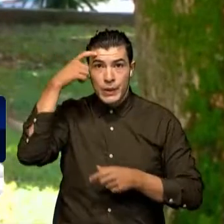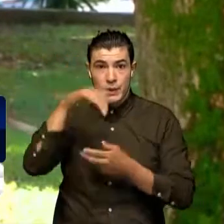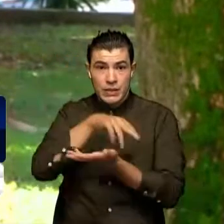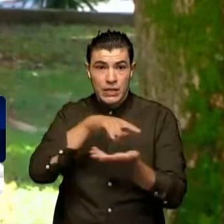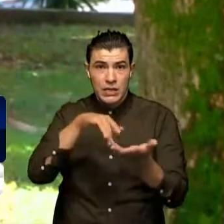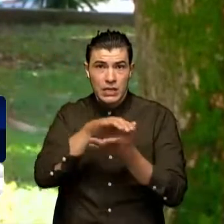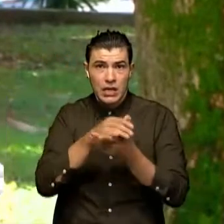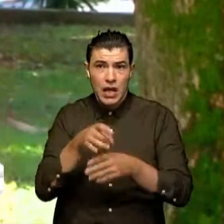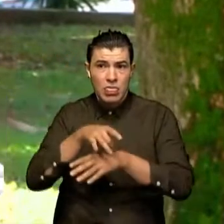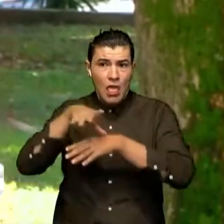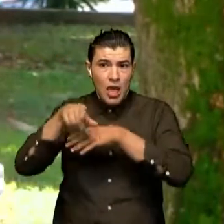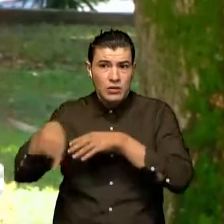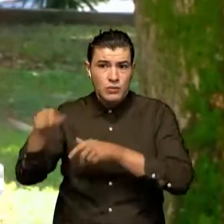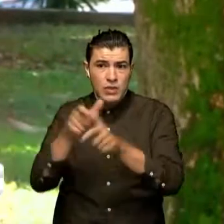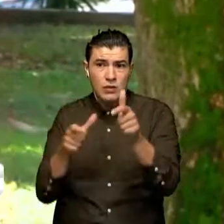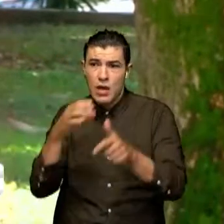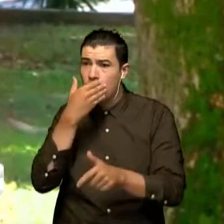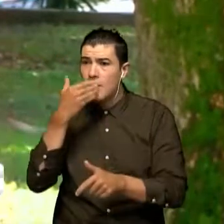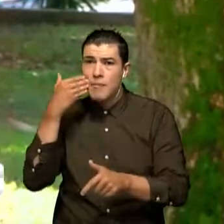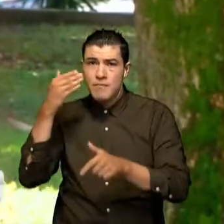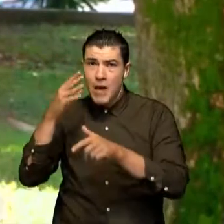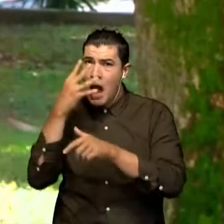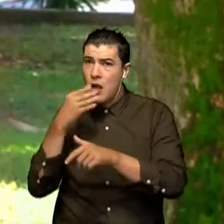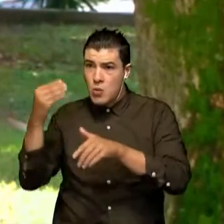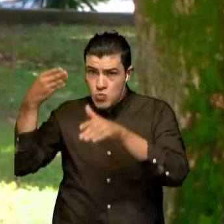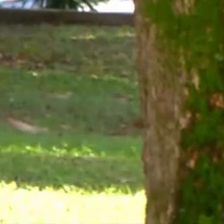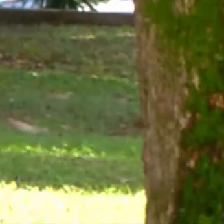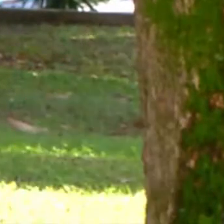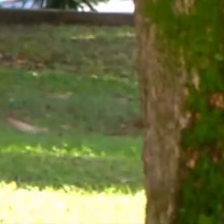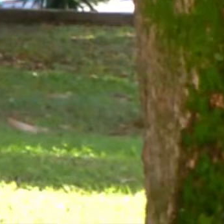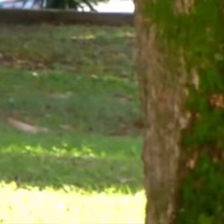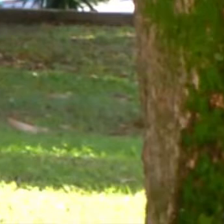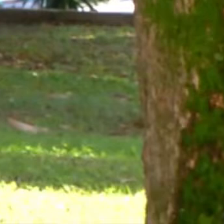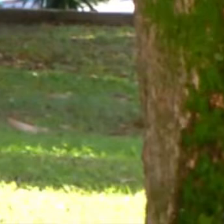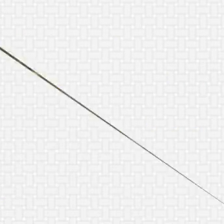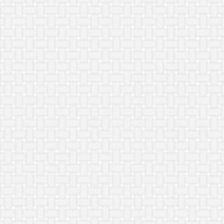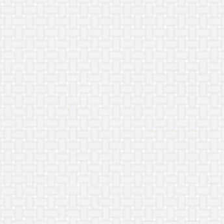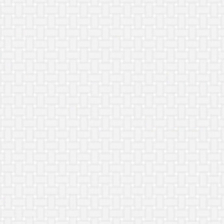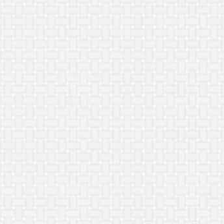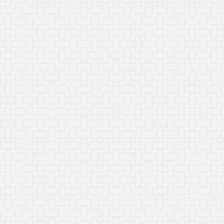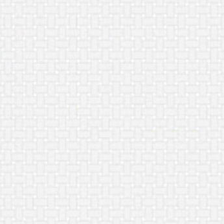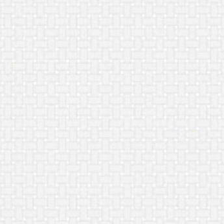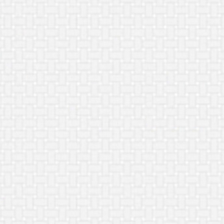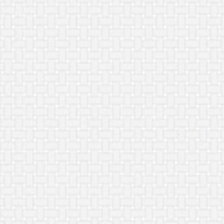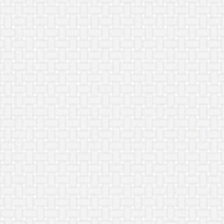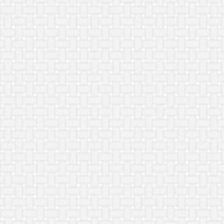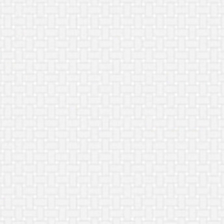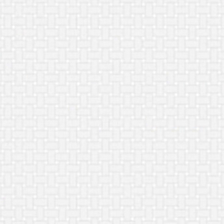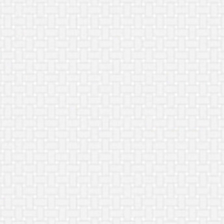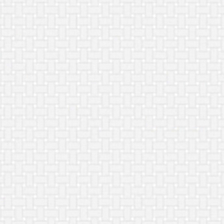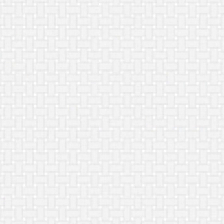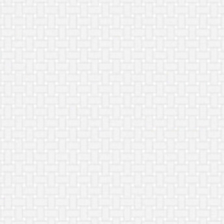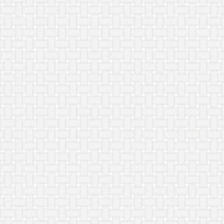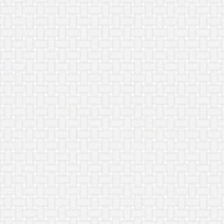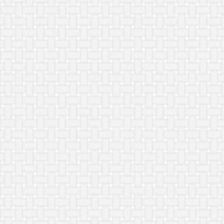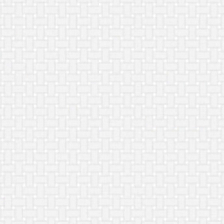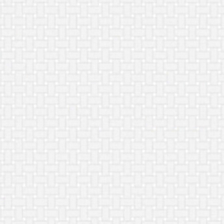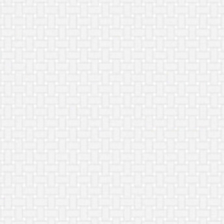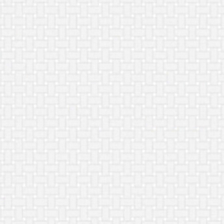terreno a terroristas esa sola información continúa en ustedes en estudio felicitar que tocó